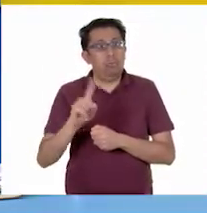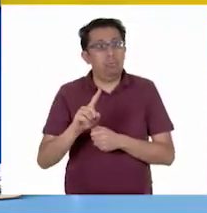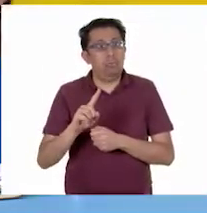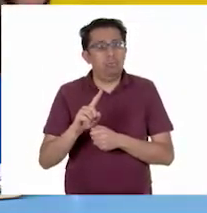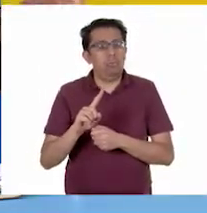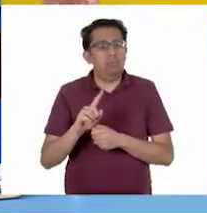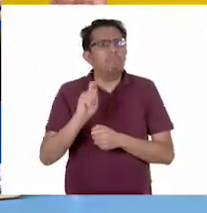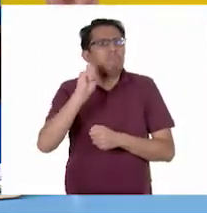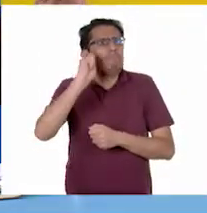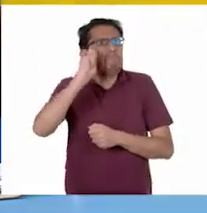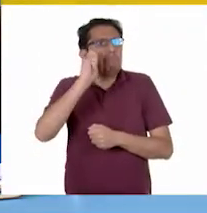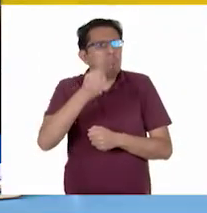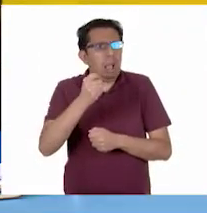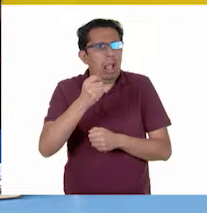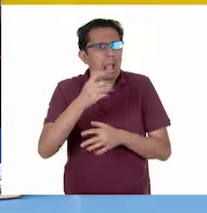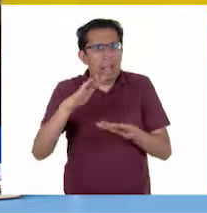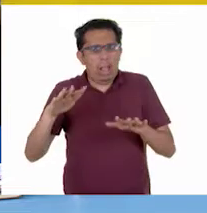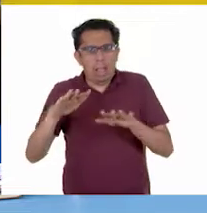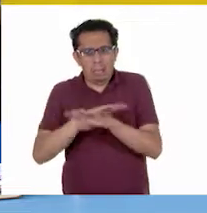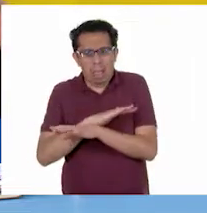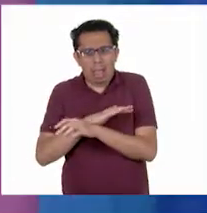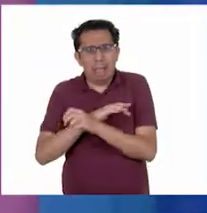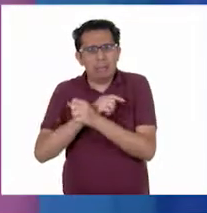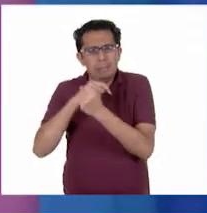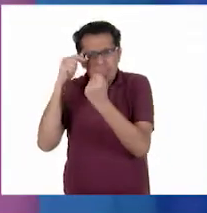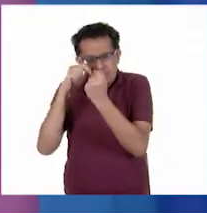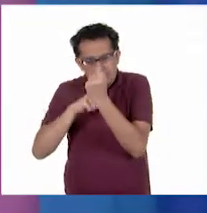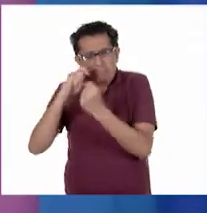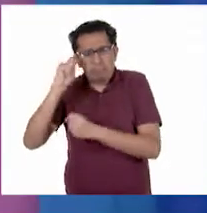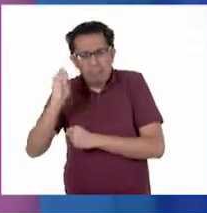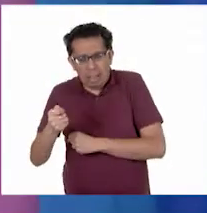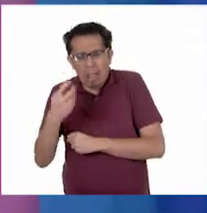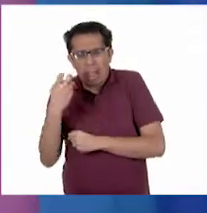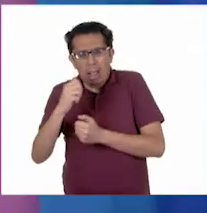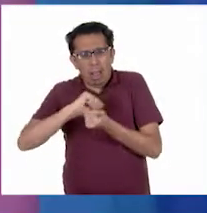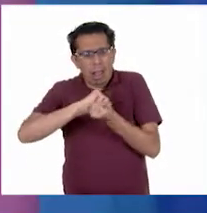lo trasladáramos al lenguaje literal?